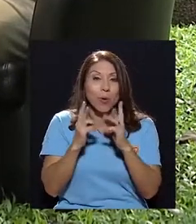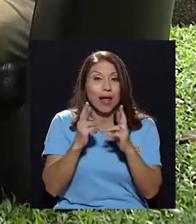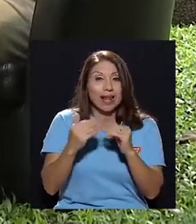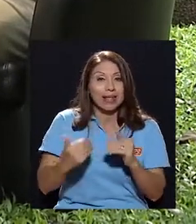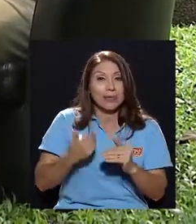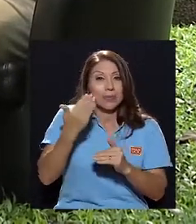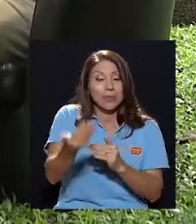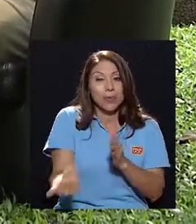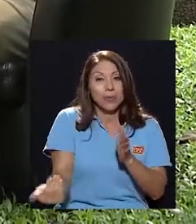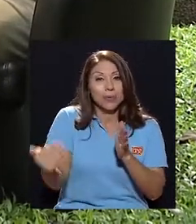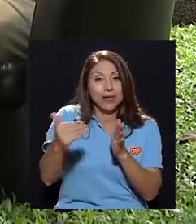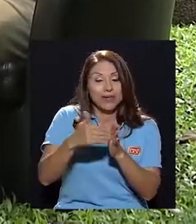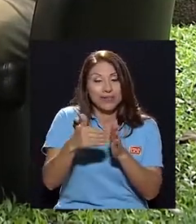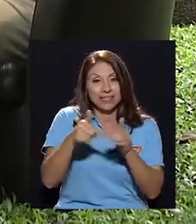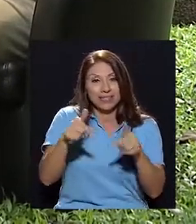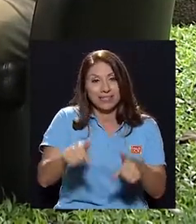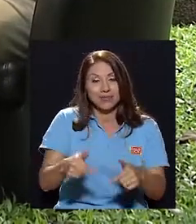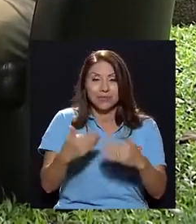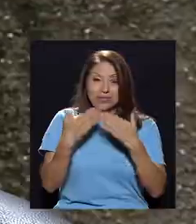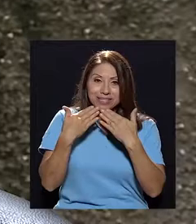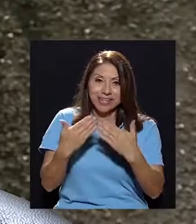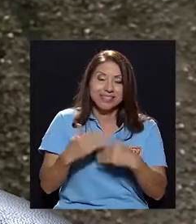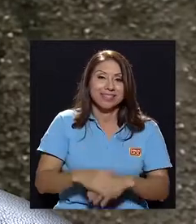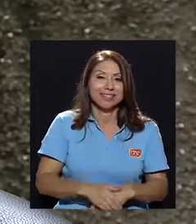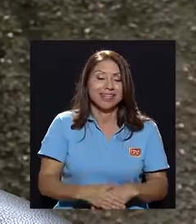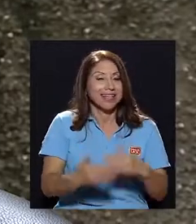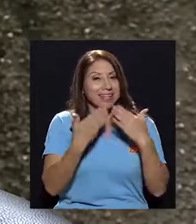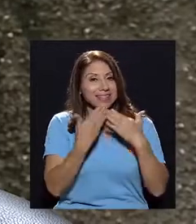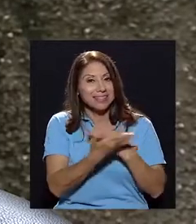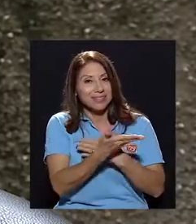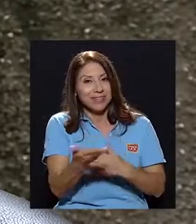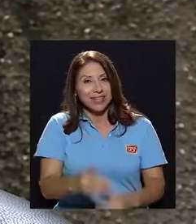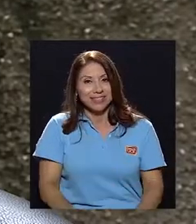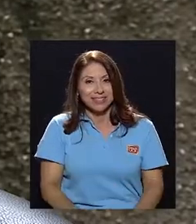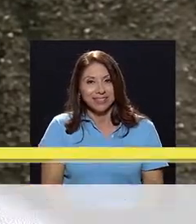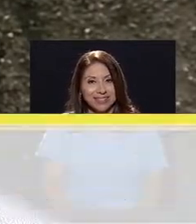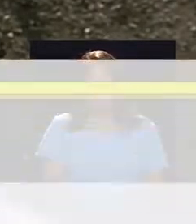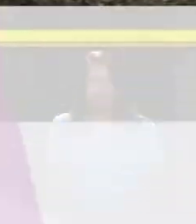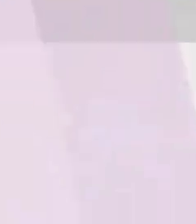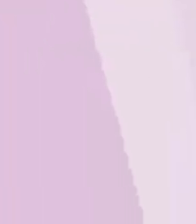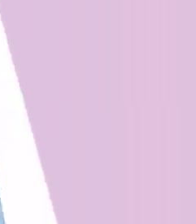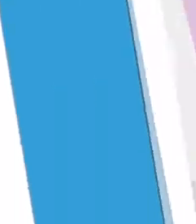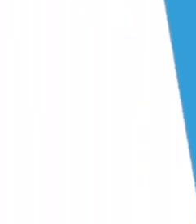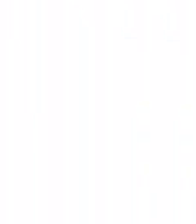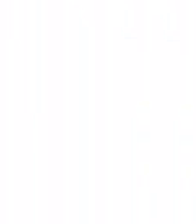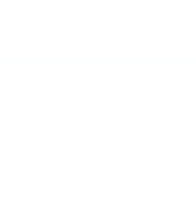tenerla nuevamente en un futuro cercano. Muchas gracias. Gracias a ustedes.